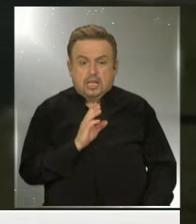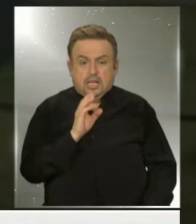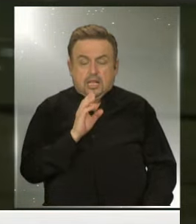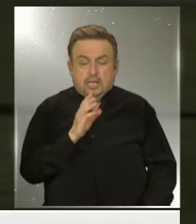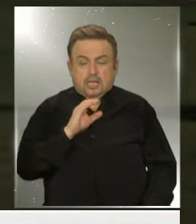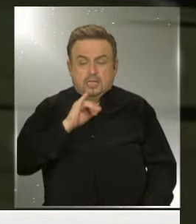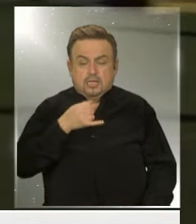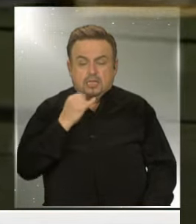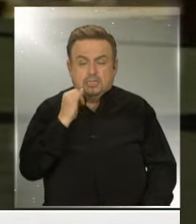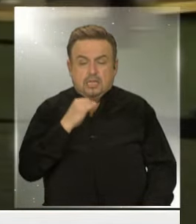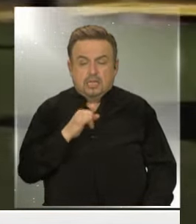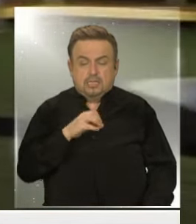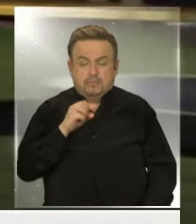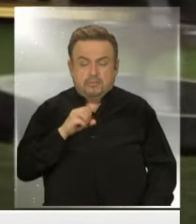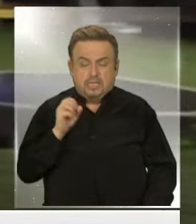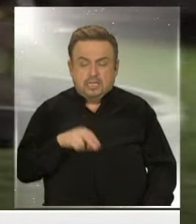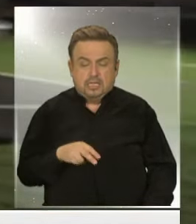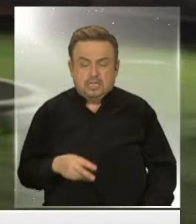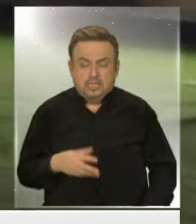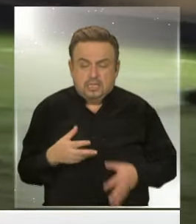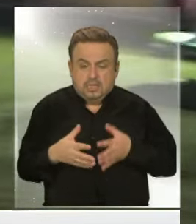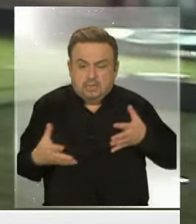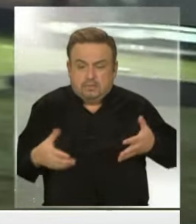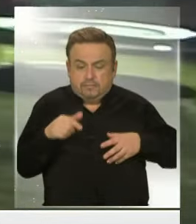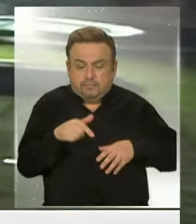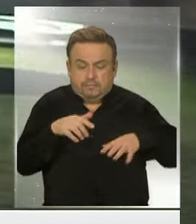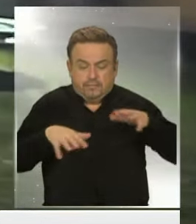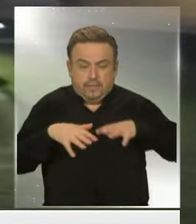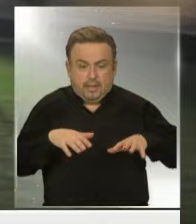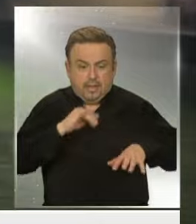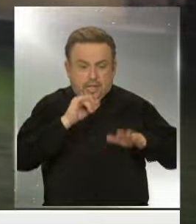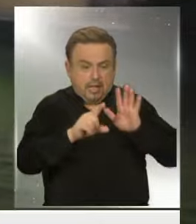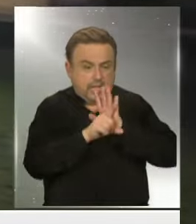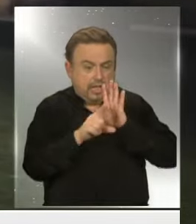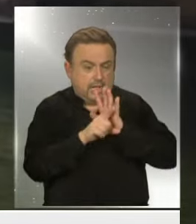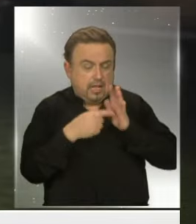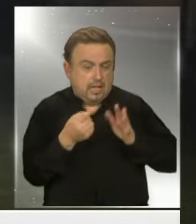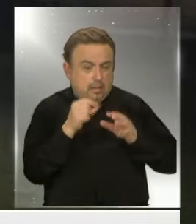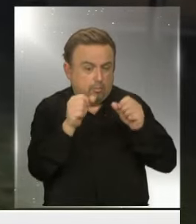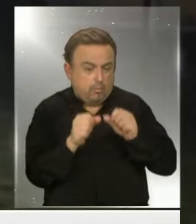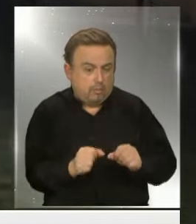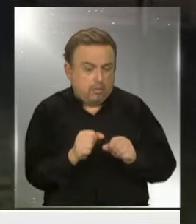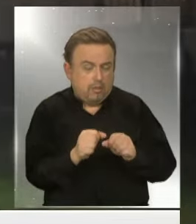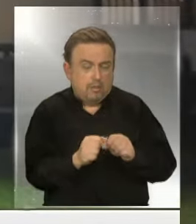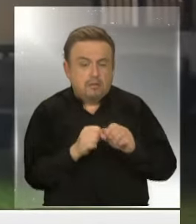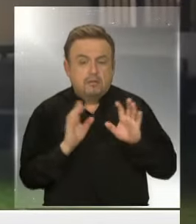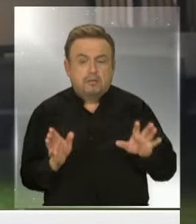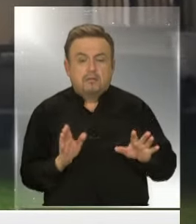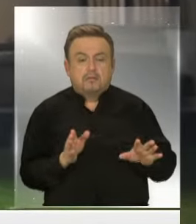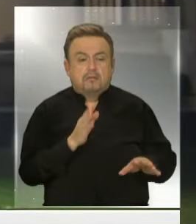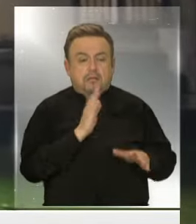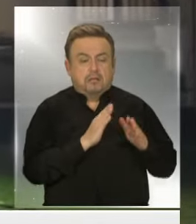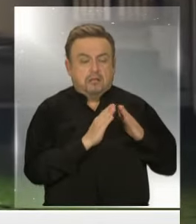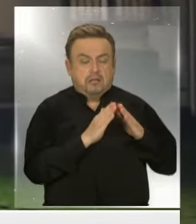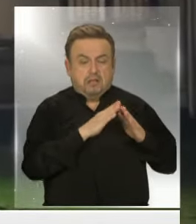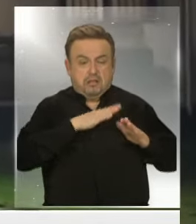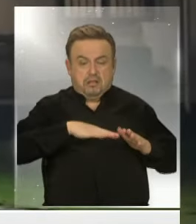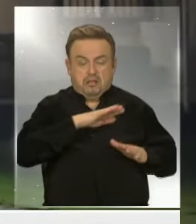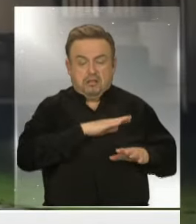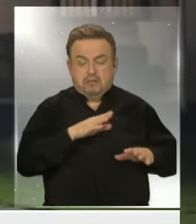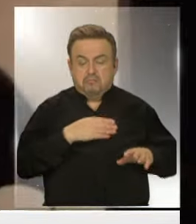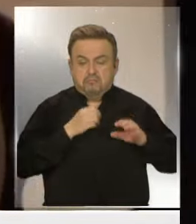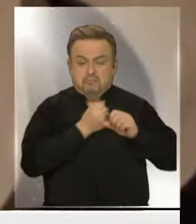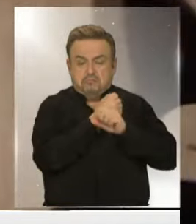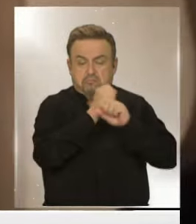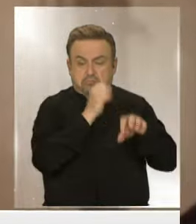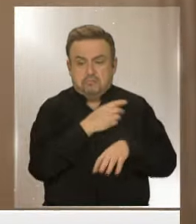en definitiva se lucran mayormente con esta actividad ilícita, lo cual les permite abandonar la población Santa Adriana, trasladarse